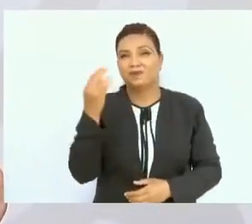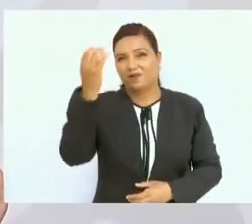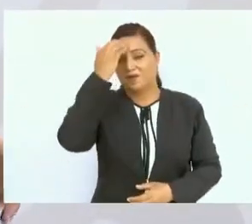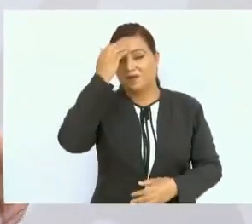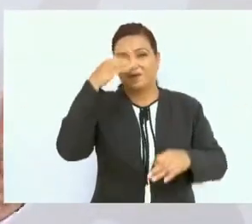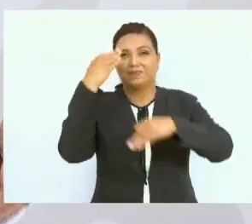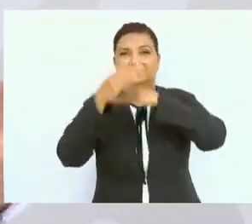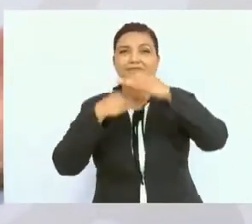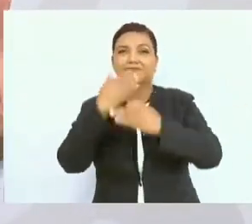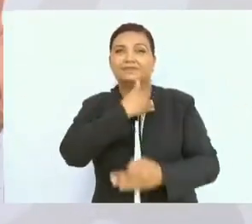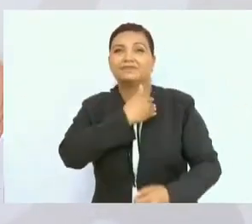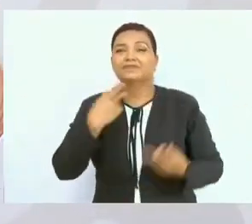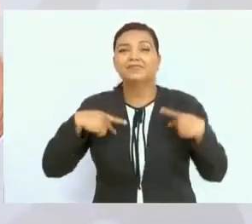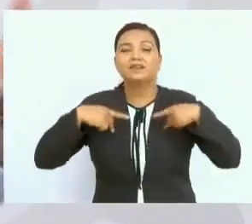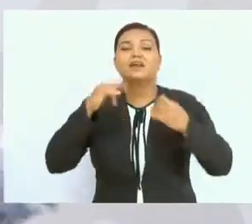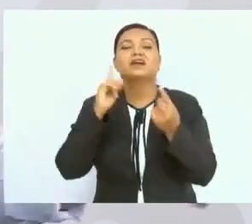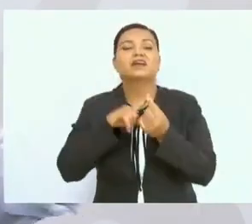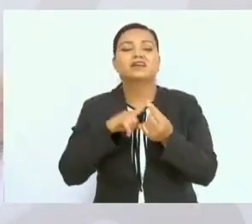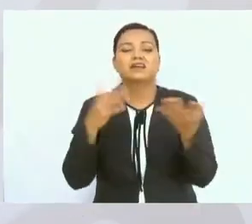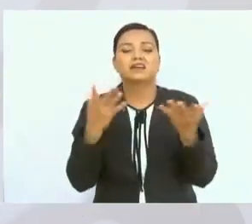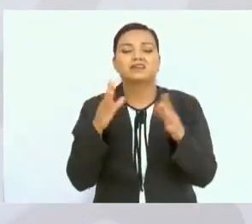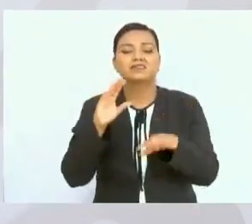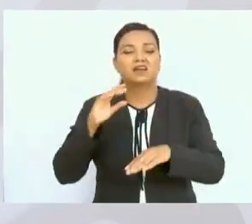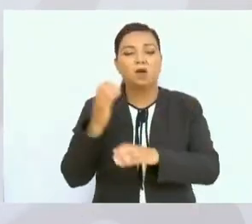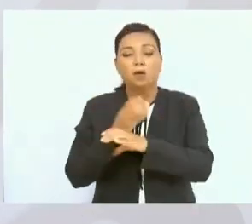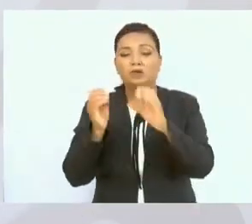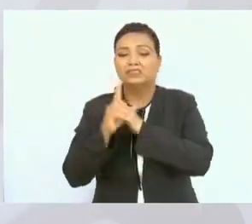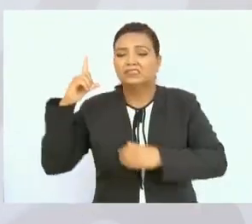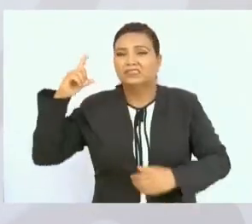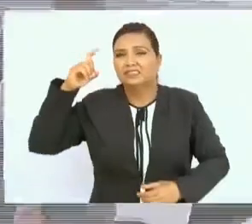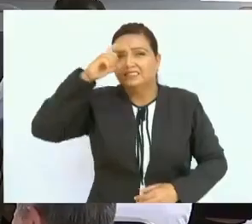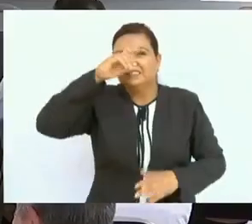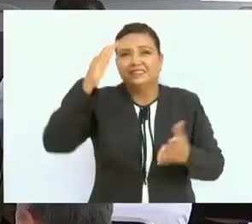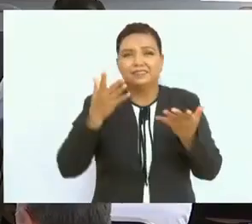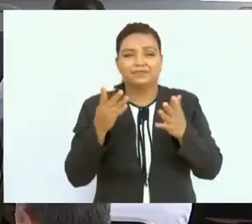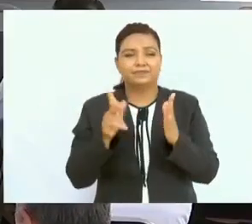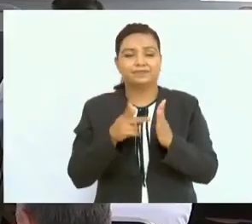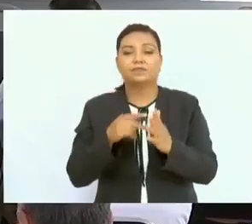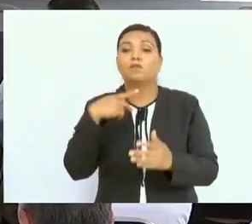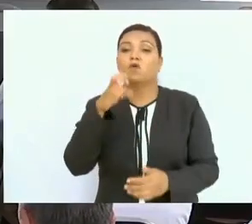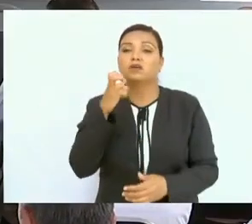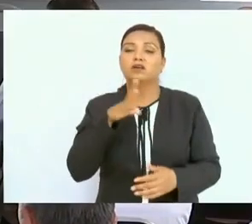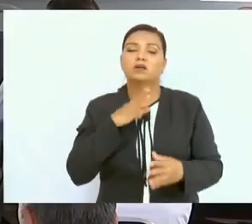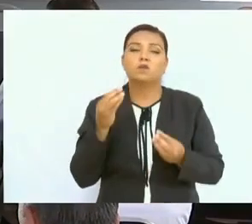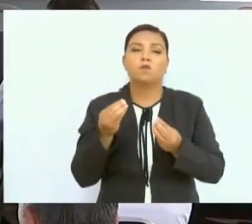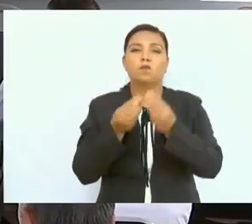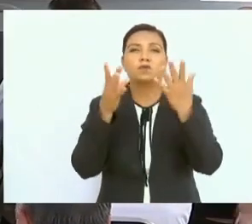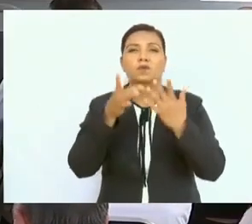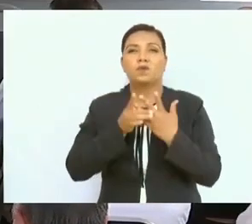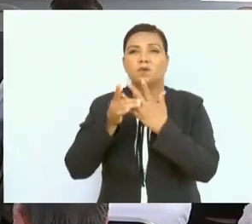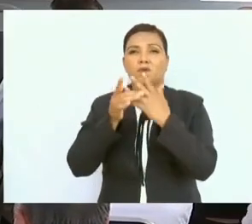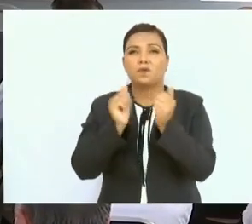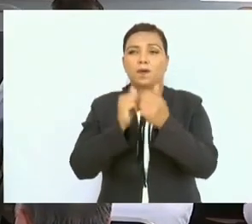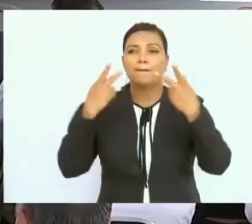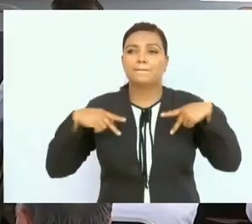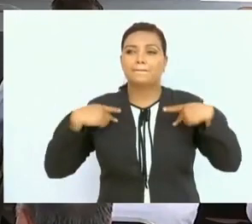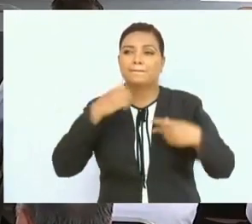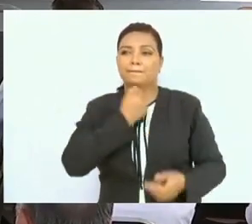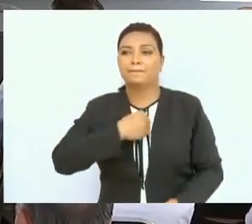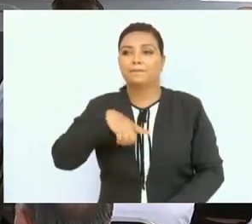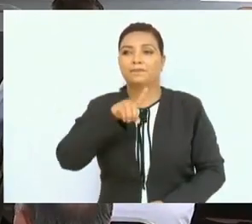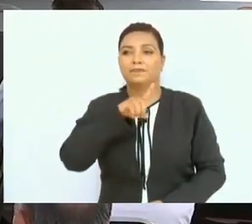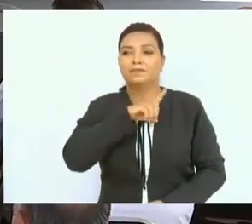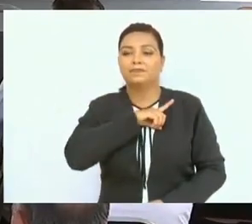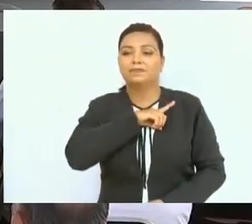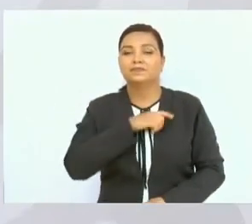aquellas personas que habían hecho actos de difícil repetición. Por eso es que hay tanto compromiso con el personal de salud. Y